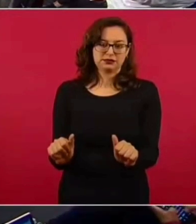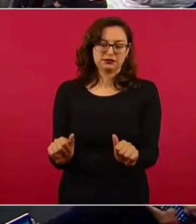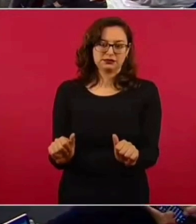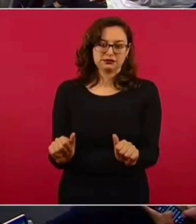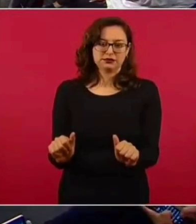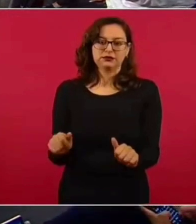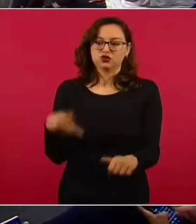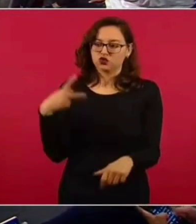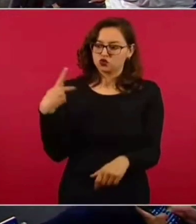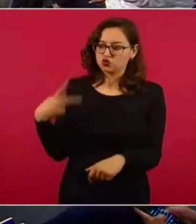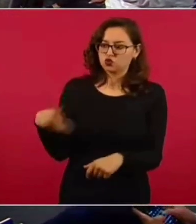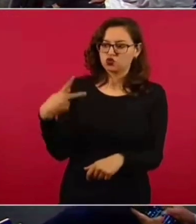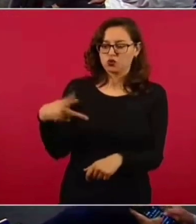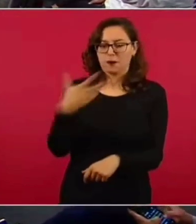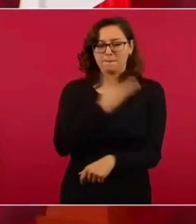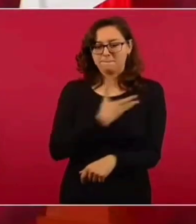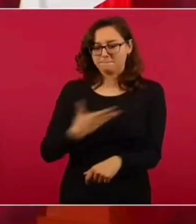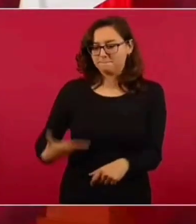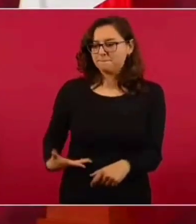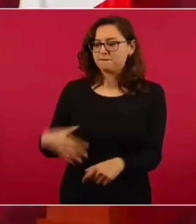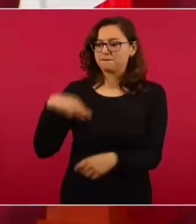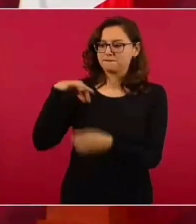a su próximo presidente.